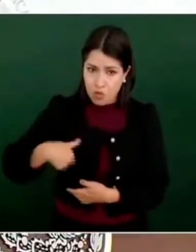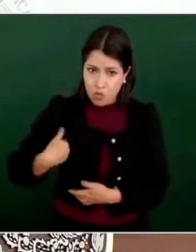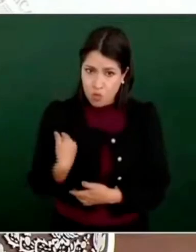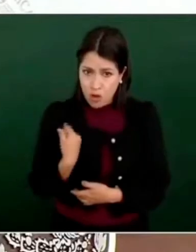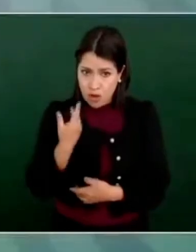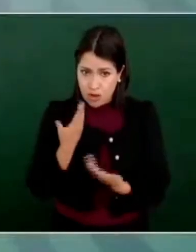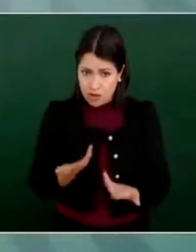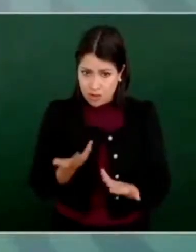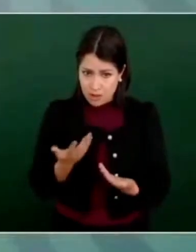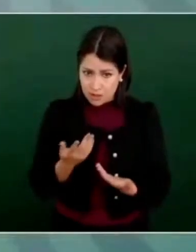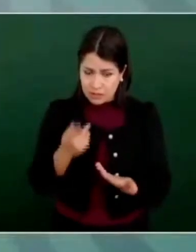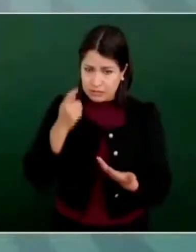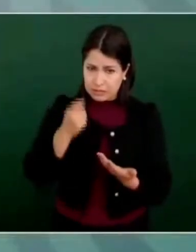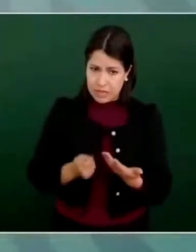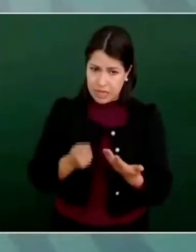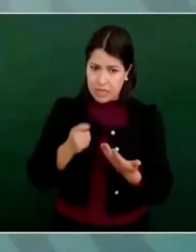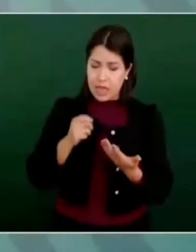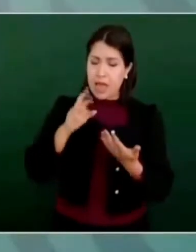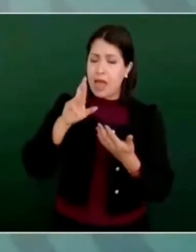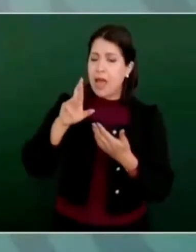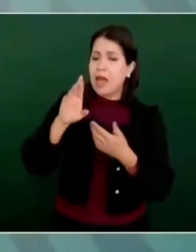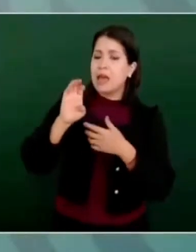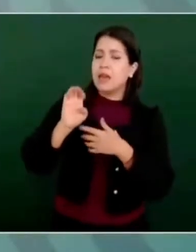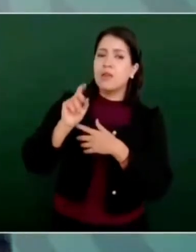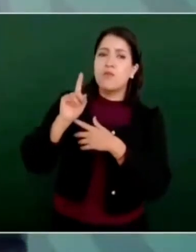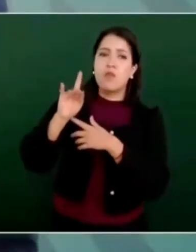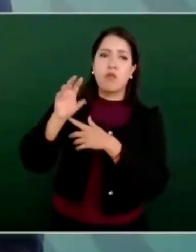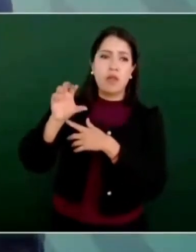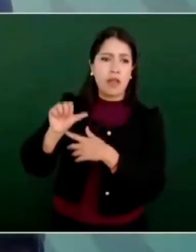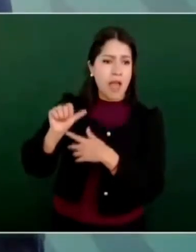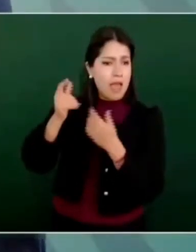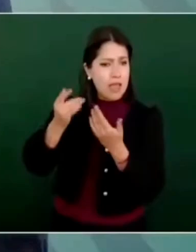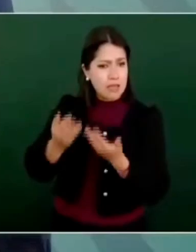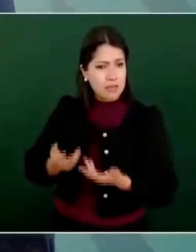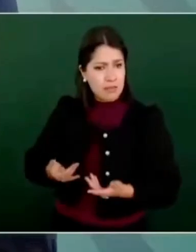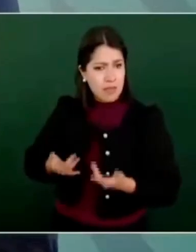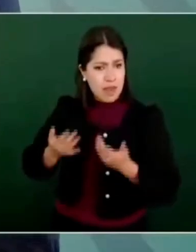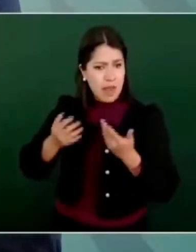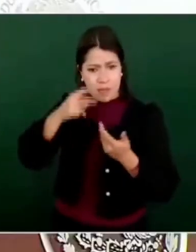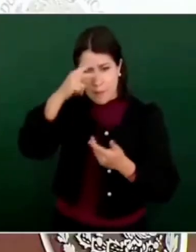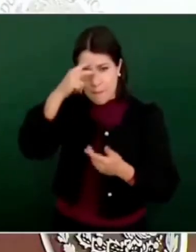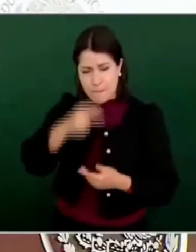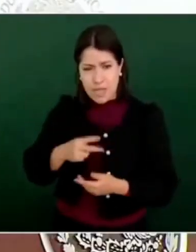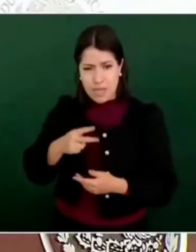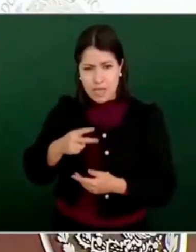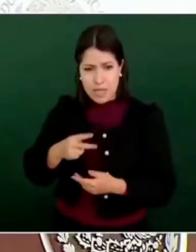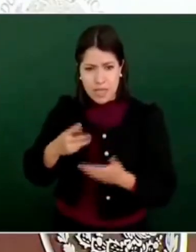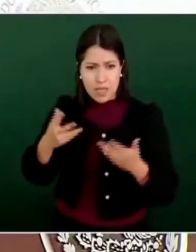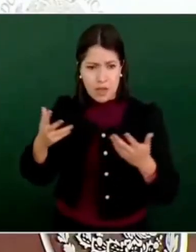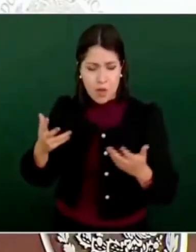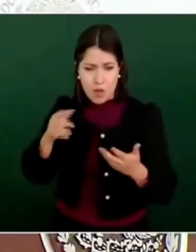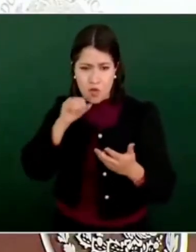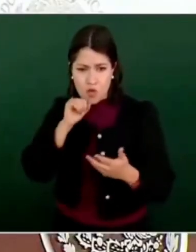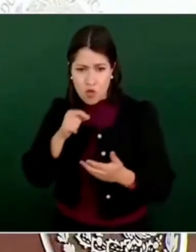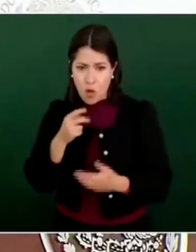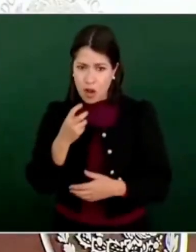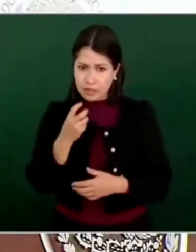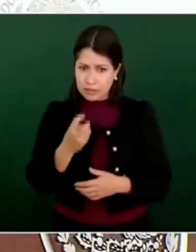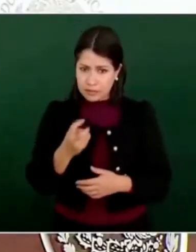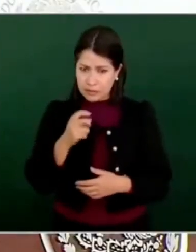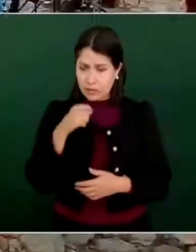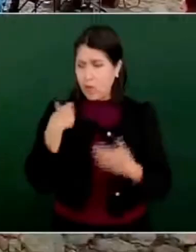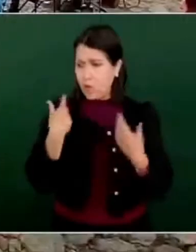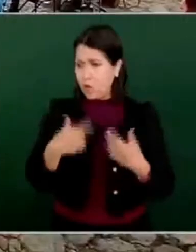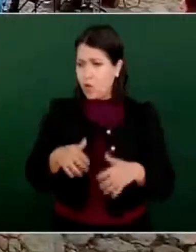República. Todas las esperanzas de México las encarnaba un presidente indomable que